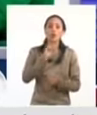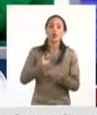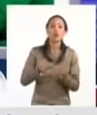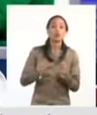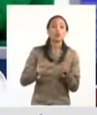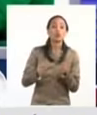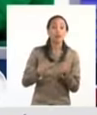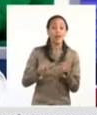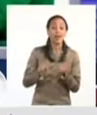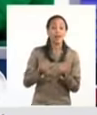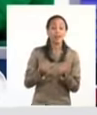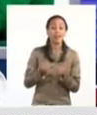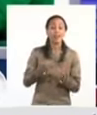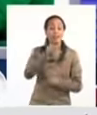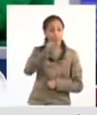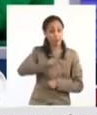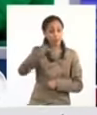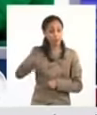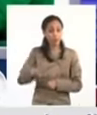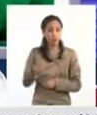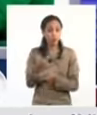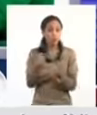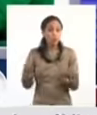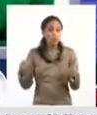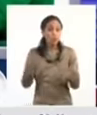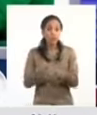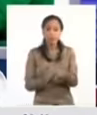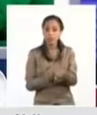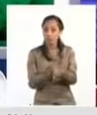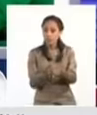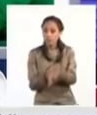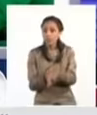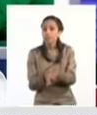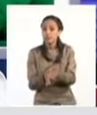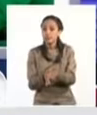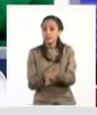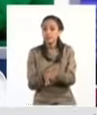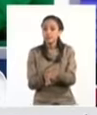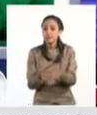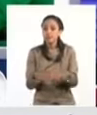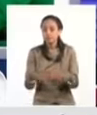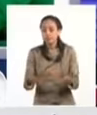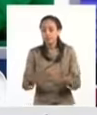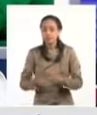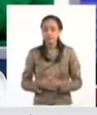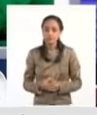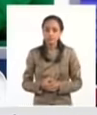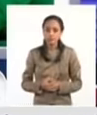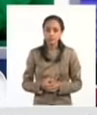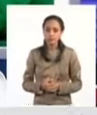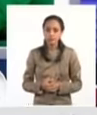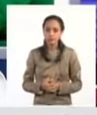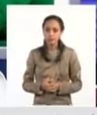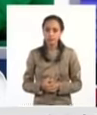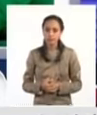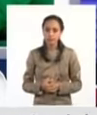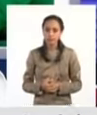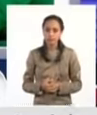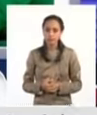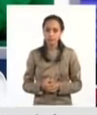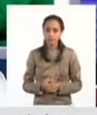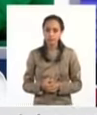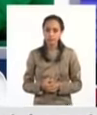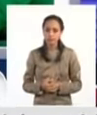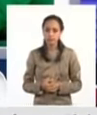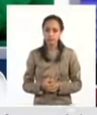transmisión que los cubanos estamos enfrentando en estos momentos, pues realmente el comportamiento de